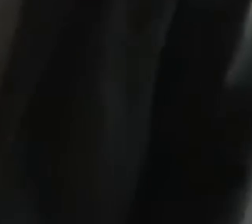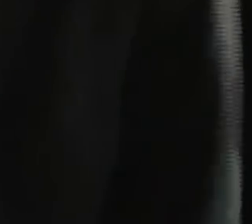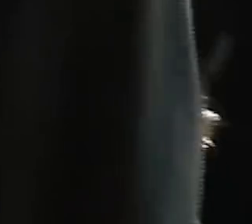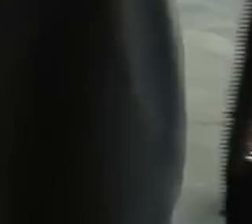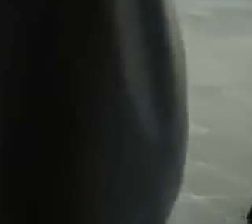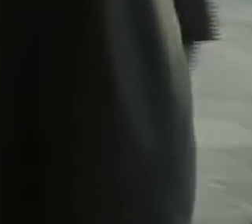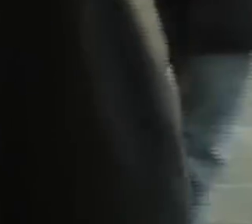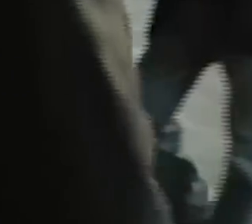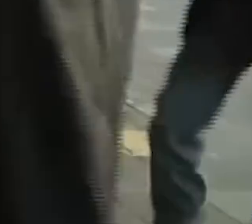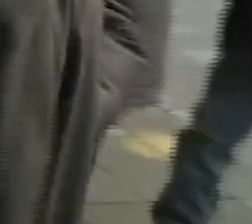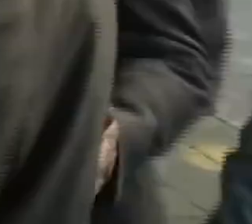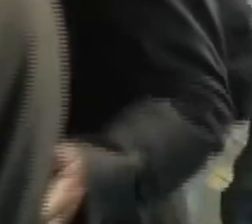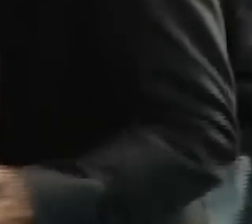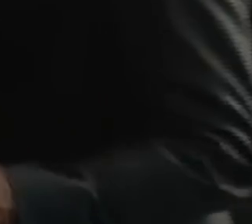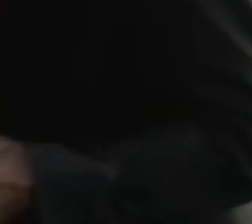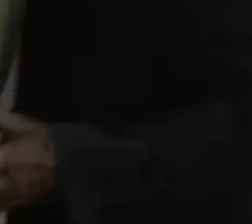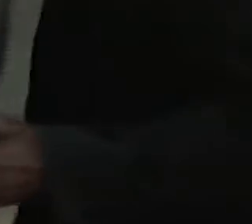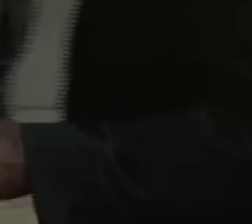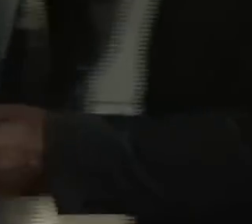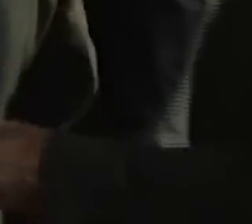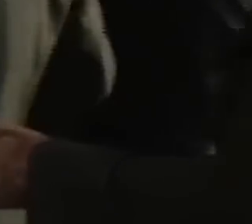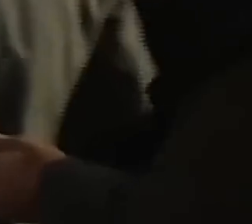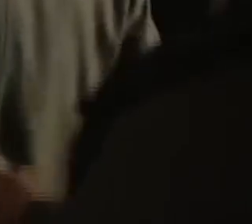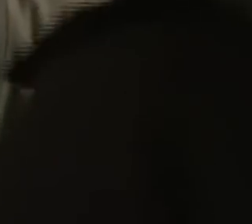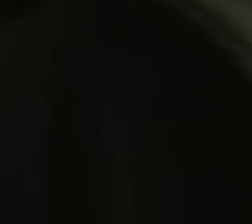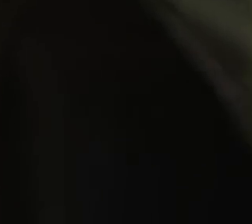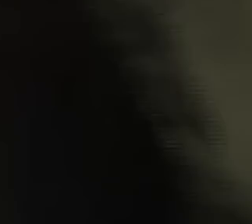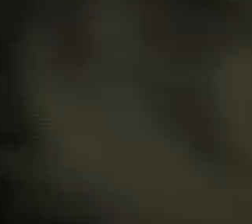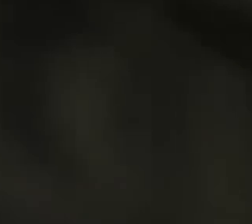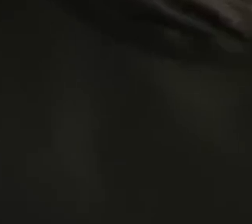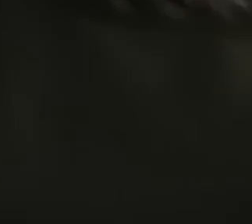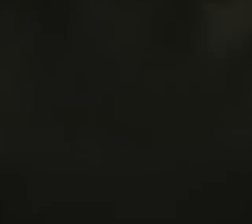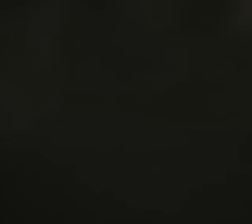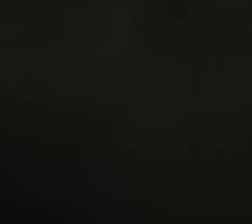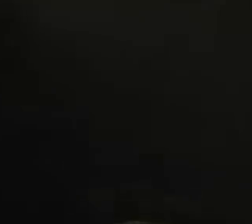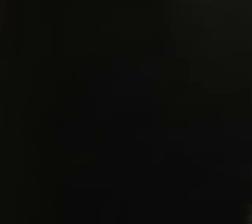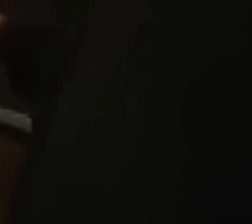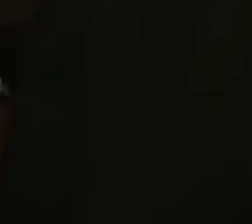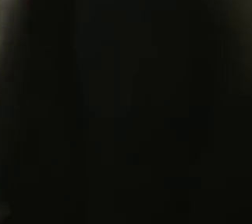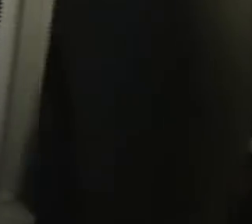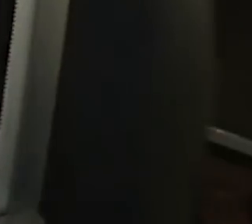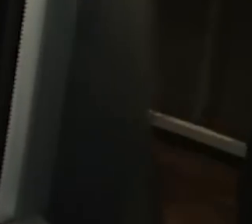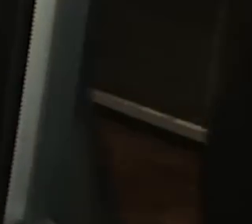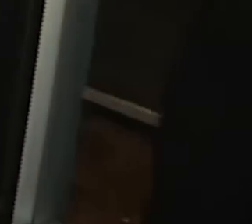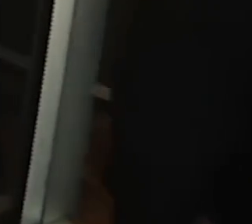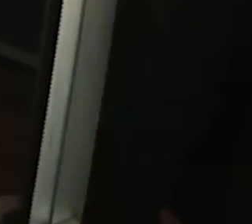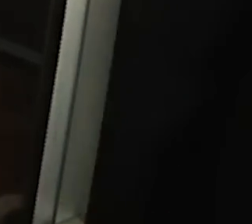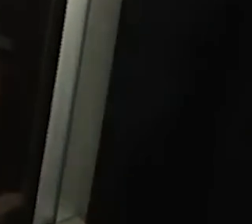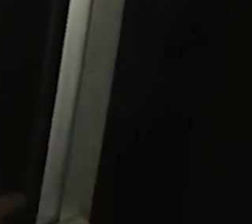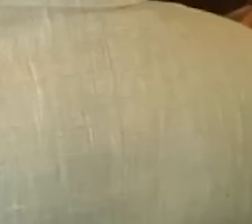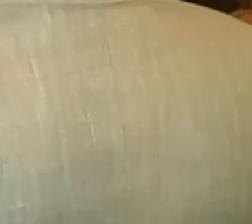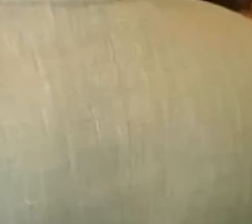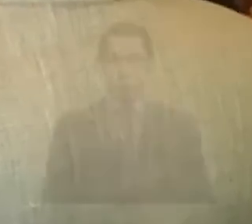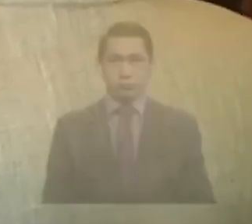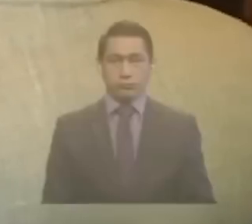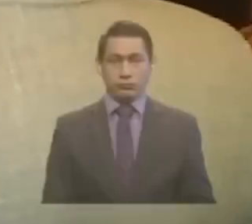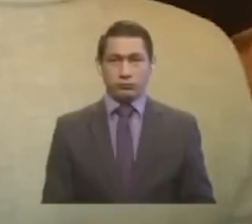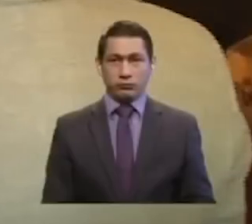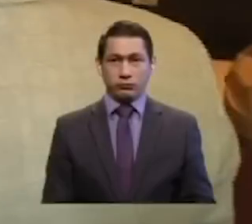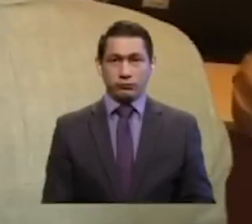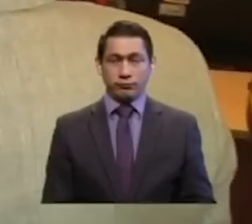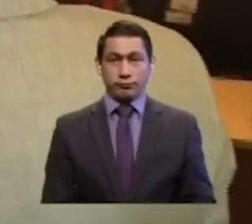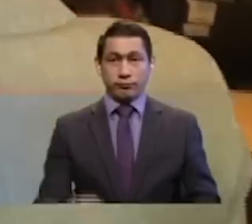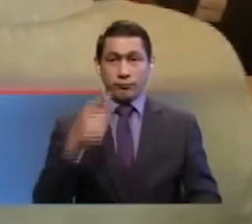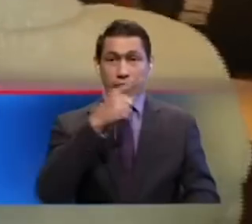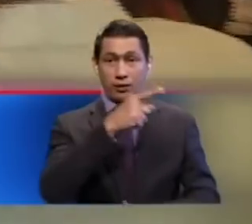El colectivo Defiende Tu Voto llegó este martes a la Fiscalía General en Quito para presentar una denuncia en contra de 4 de los 5 consejeros